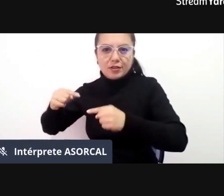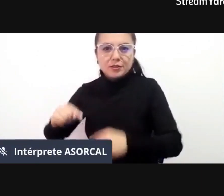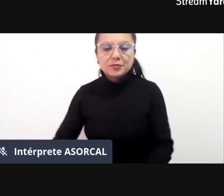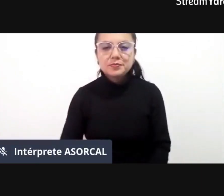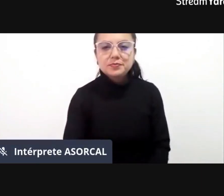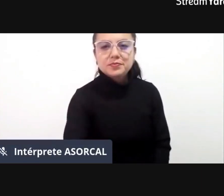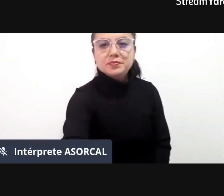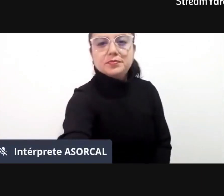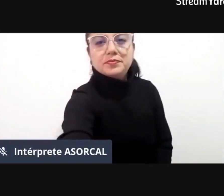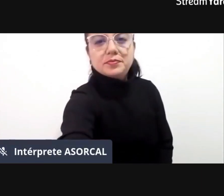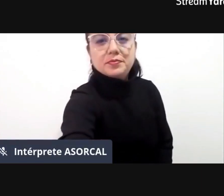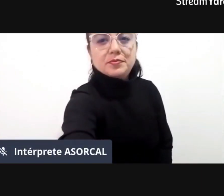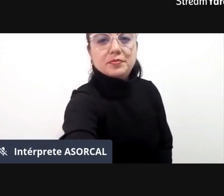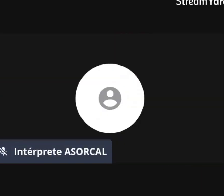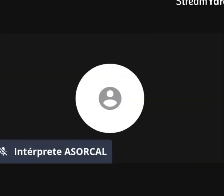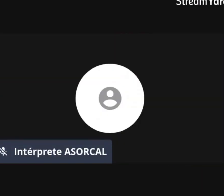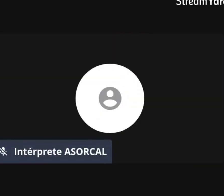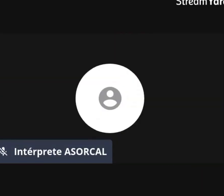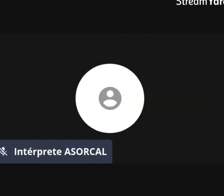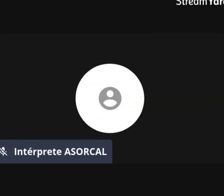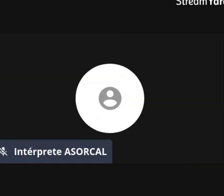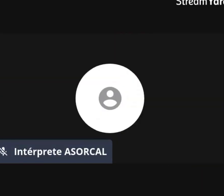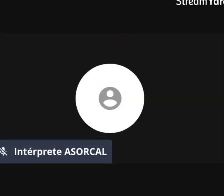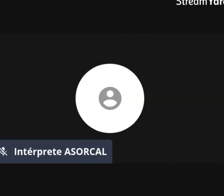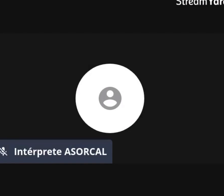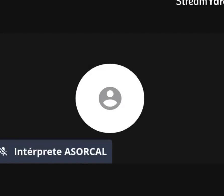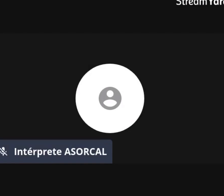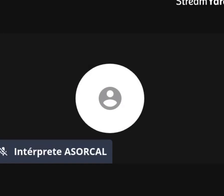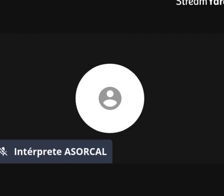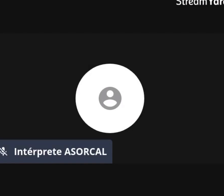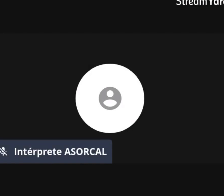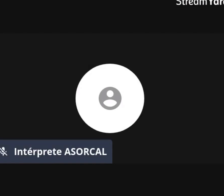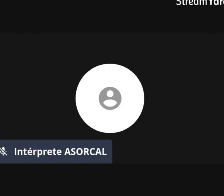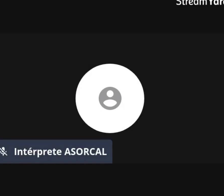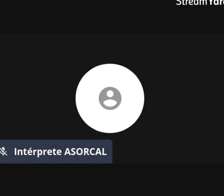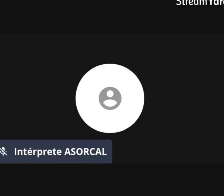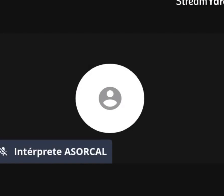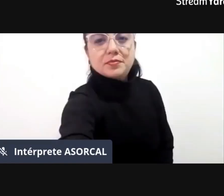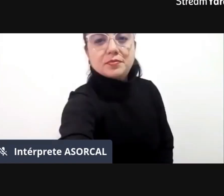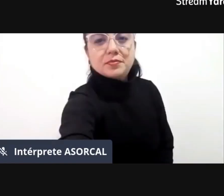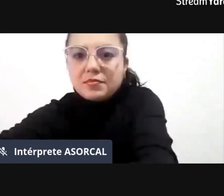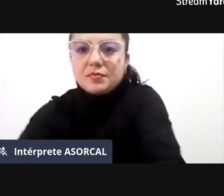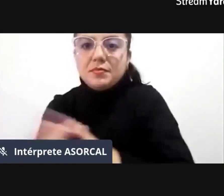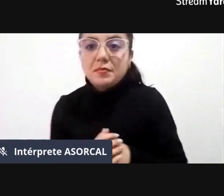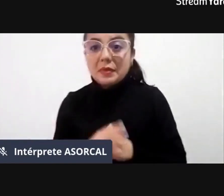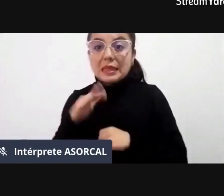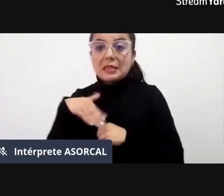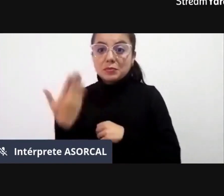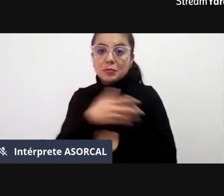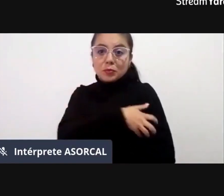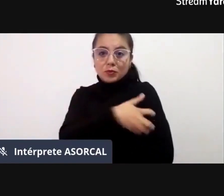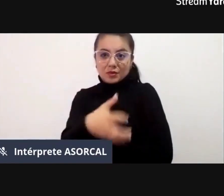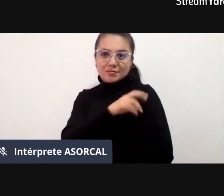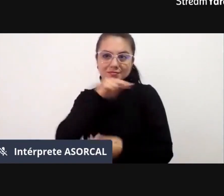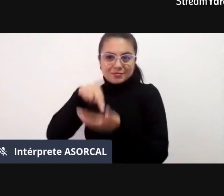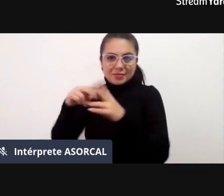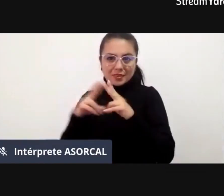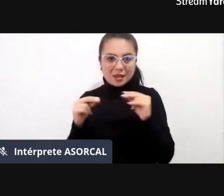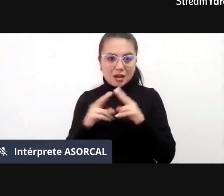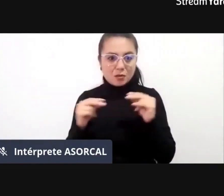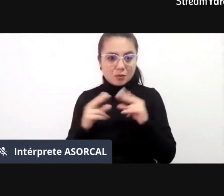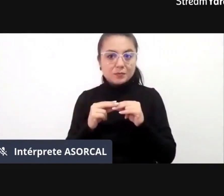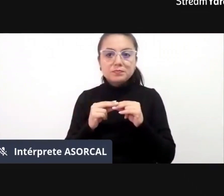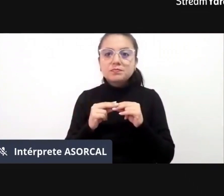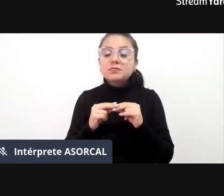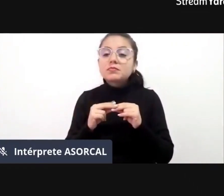En julio de 1979, el sandinismo llegó al poder en Nicaragua. Con ello, los militantes de las organizaciones populares